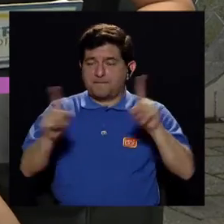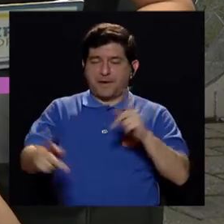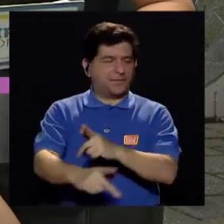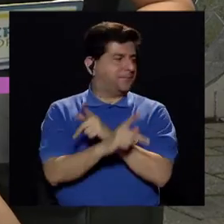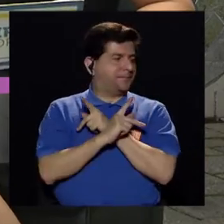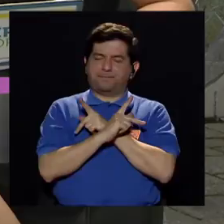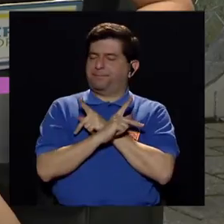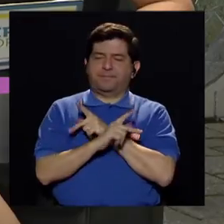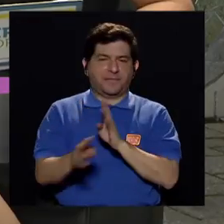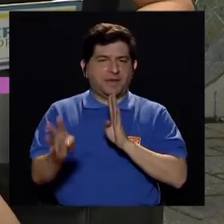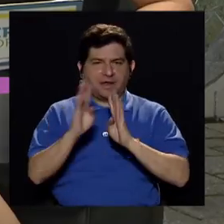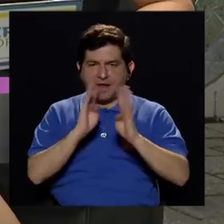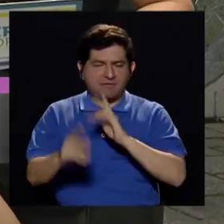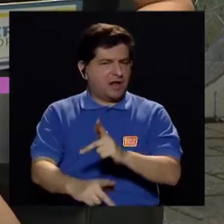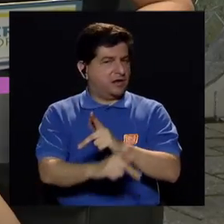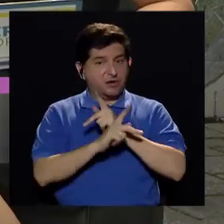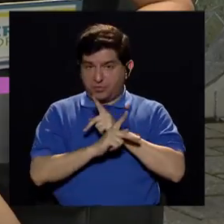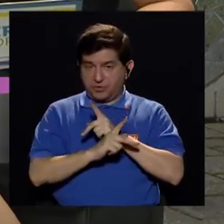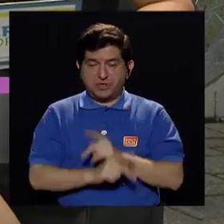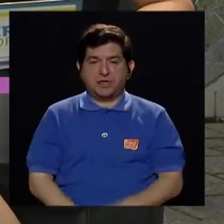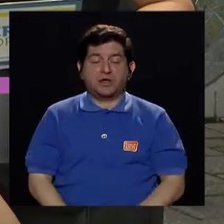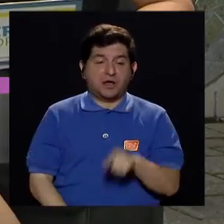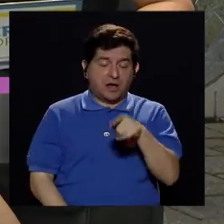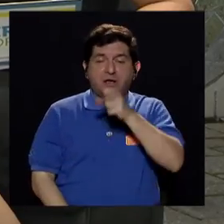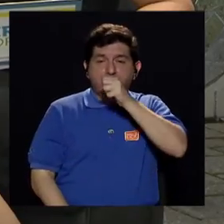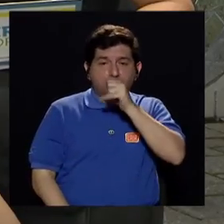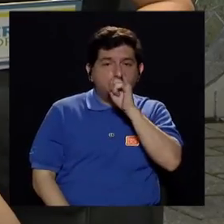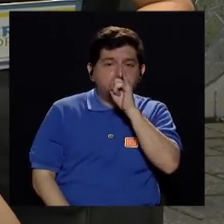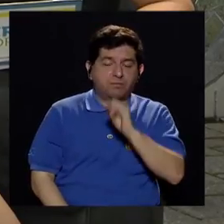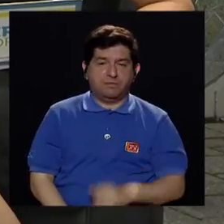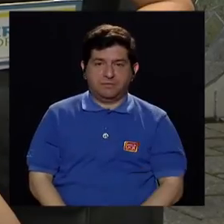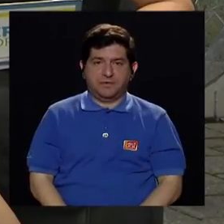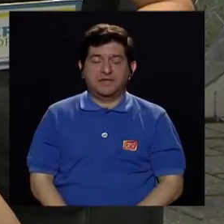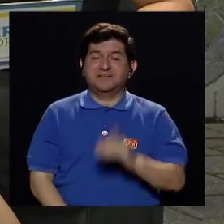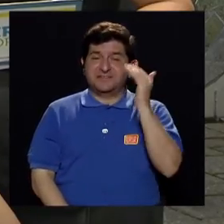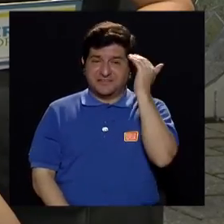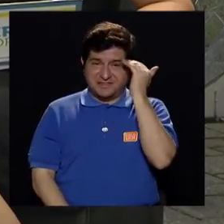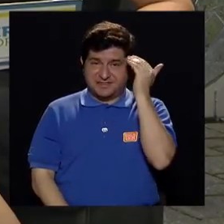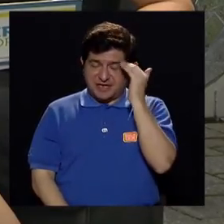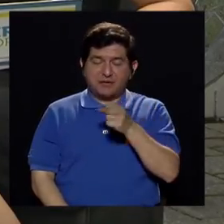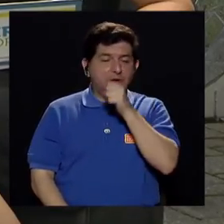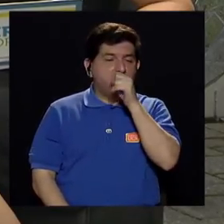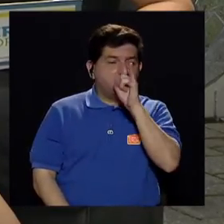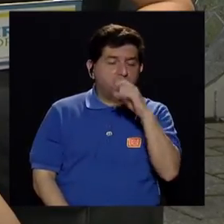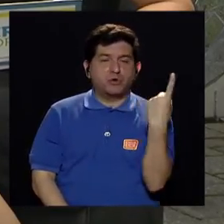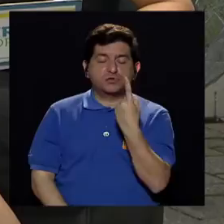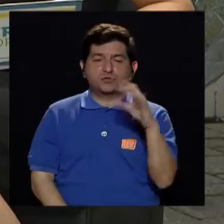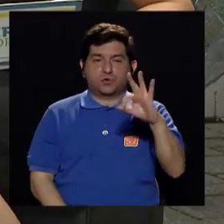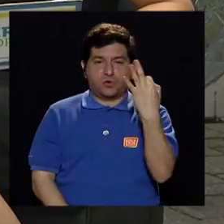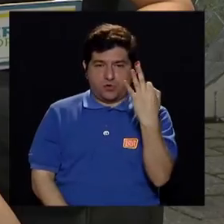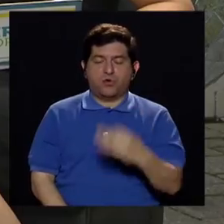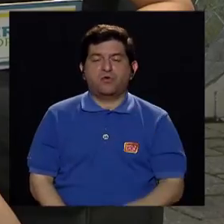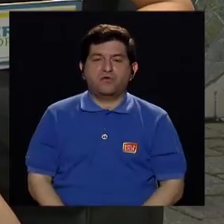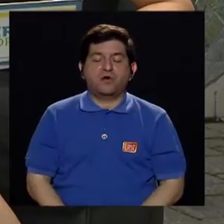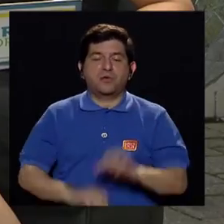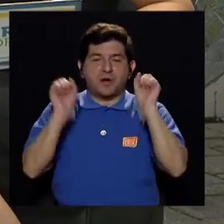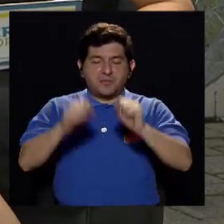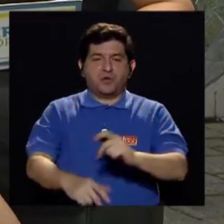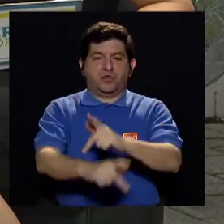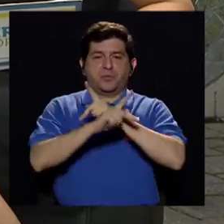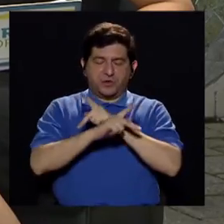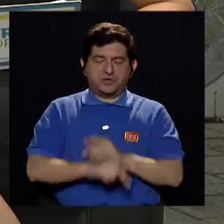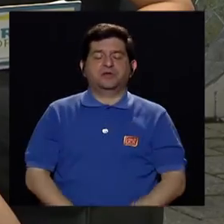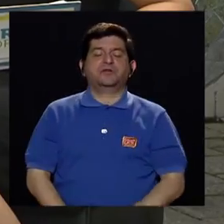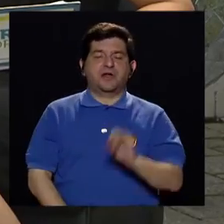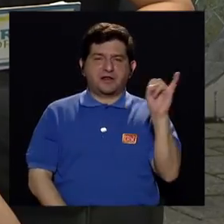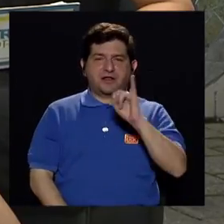y cuando hablo no se protegen, no se protegen con un preservativo, porque sabemos que el preservativo es el único método anticonceptivo que protege de infecciones de